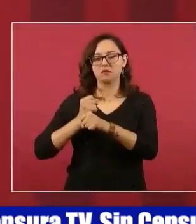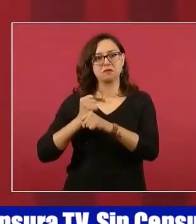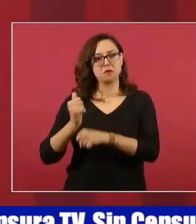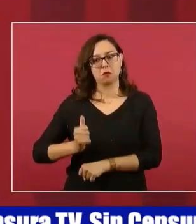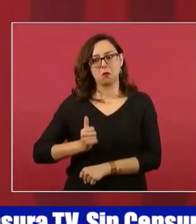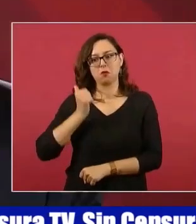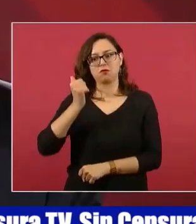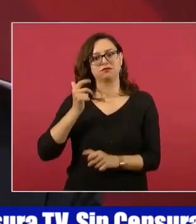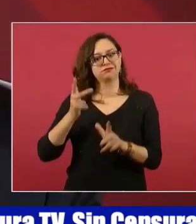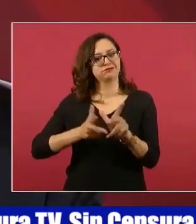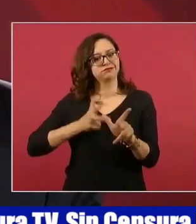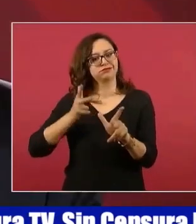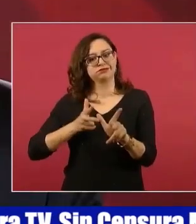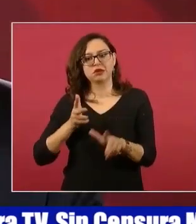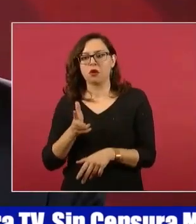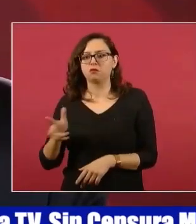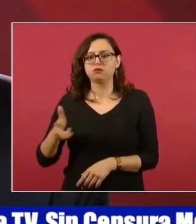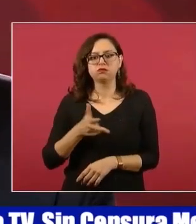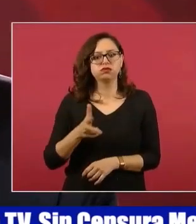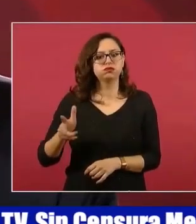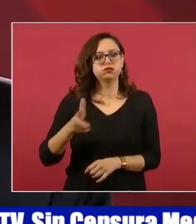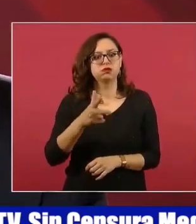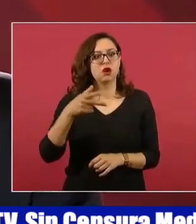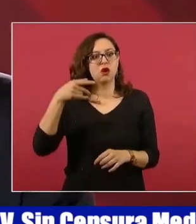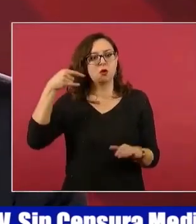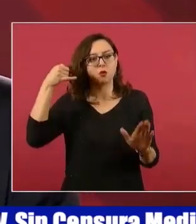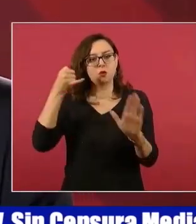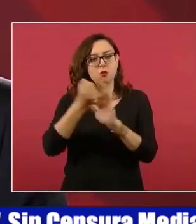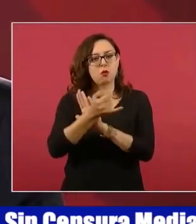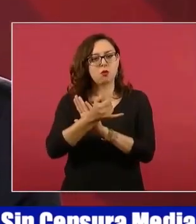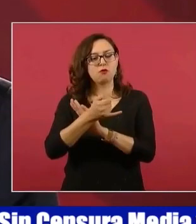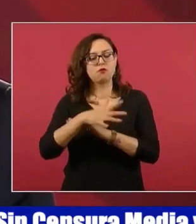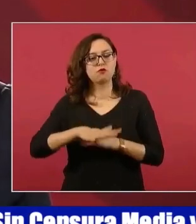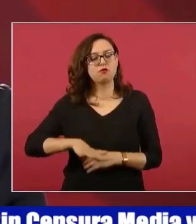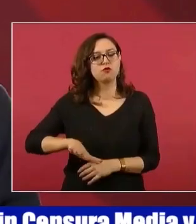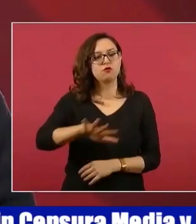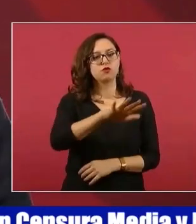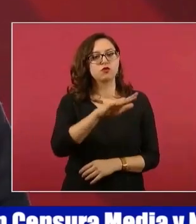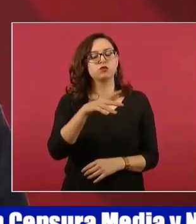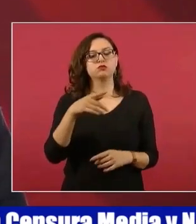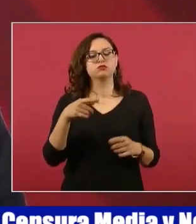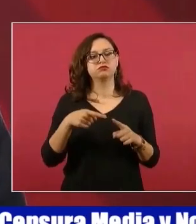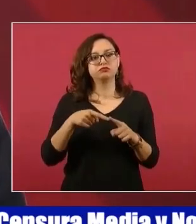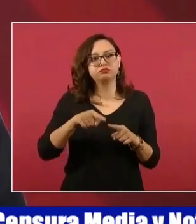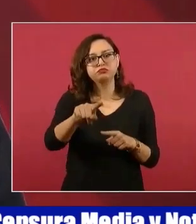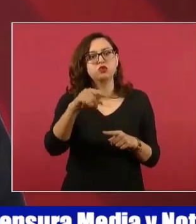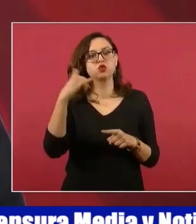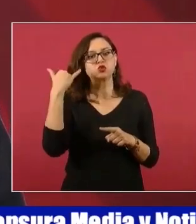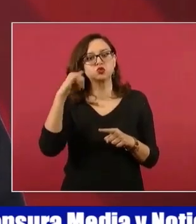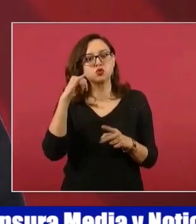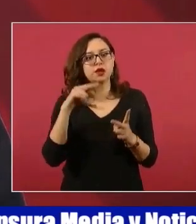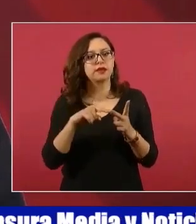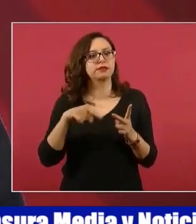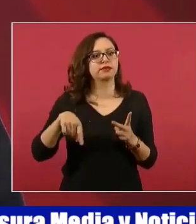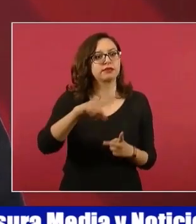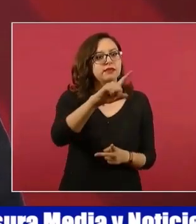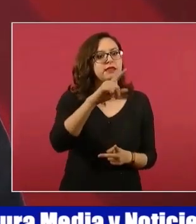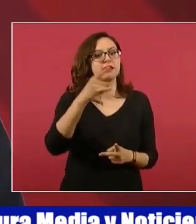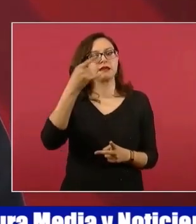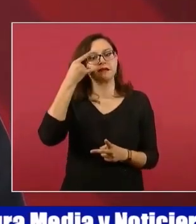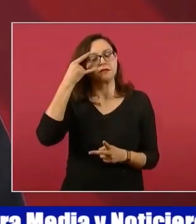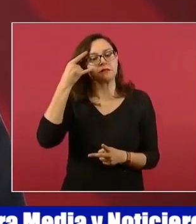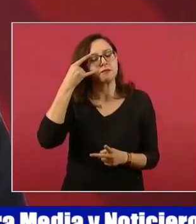diciembre de 2018. Tienen el gobierno 2019, 2020, 2021, 3 años y